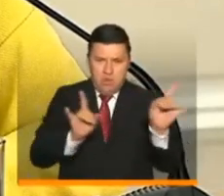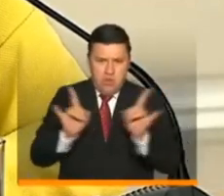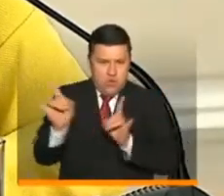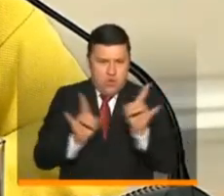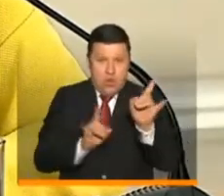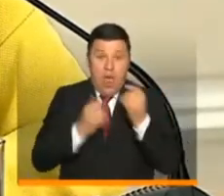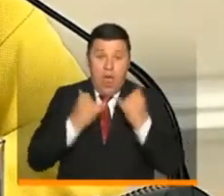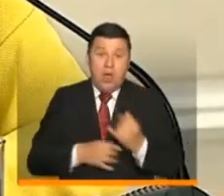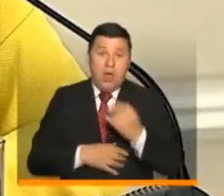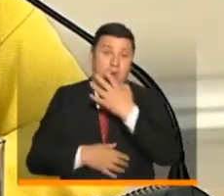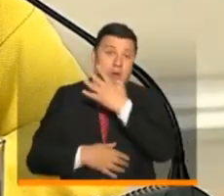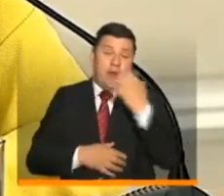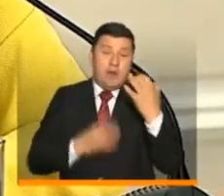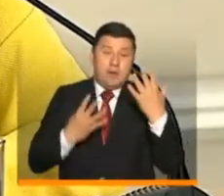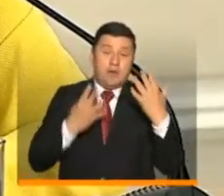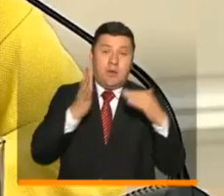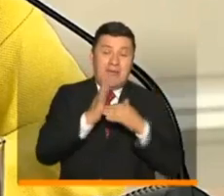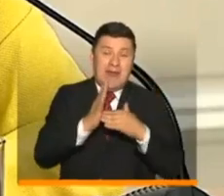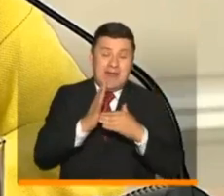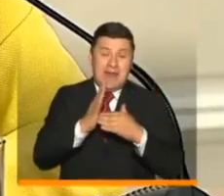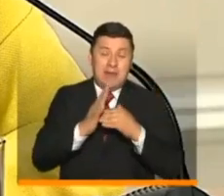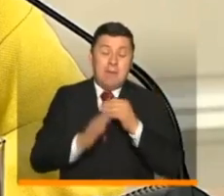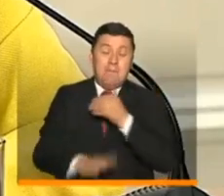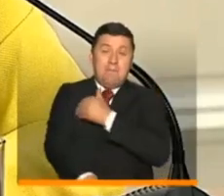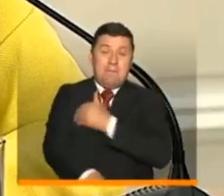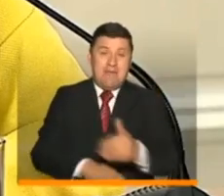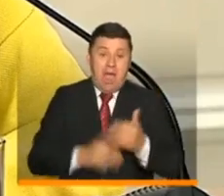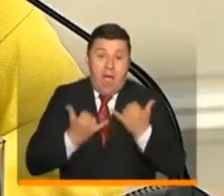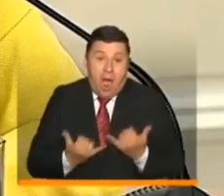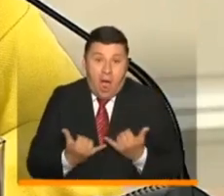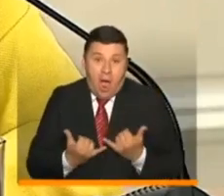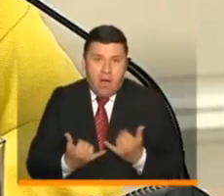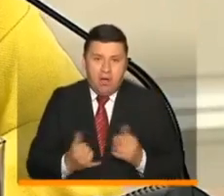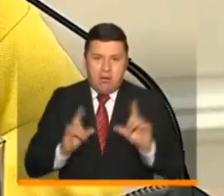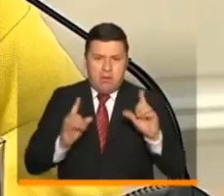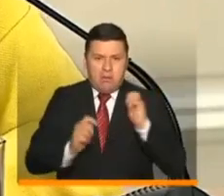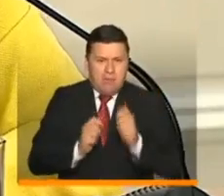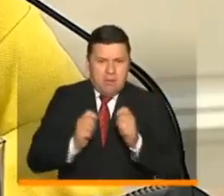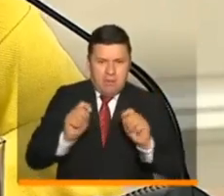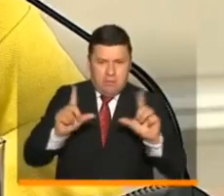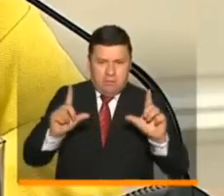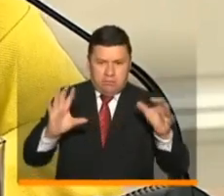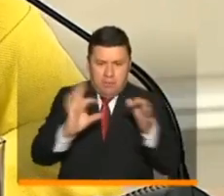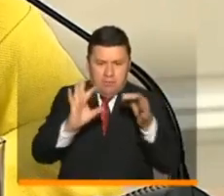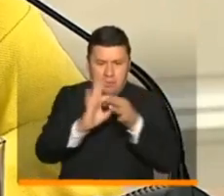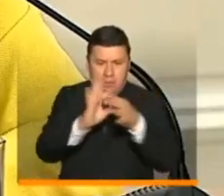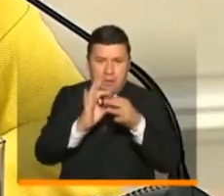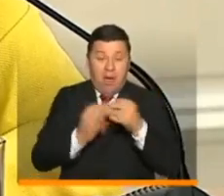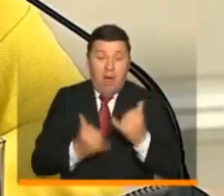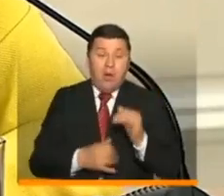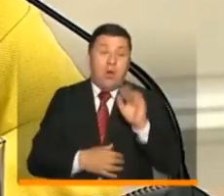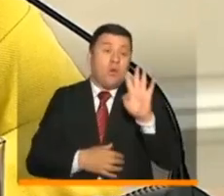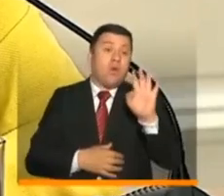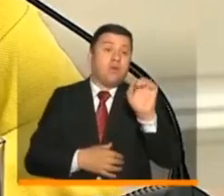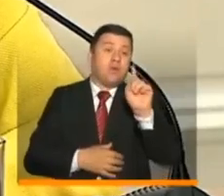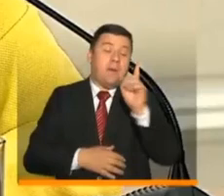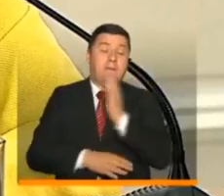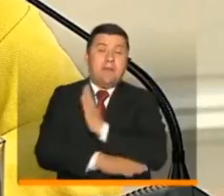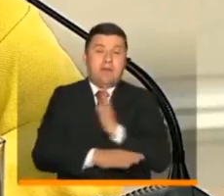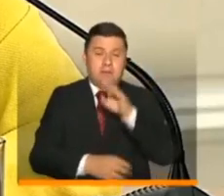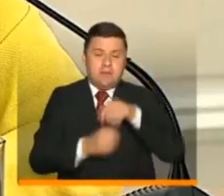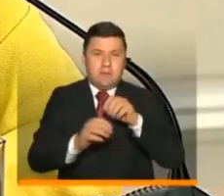en 495 mil millones de pesos que corresponden a 4,1